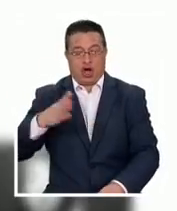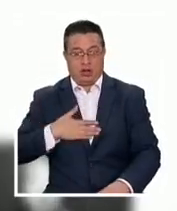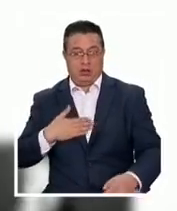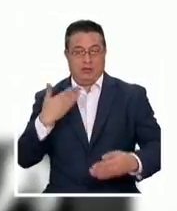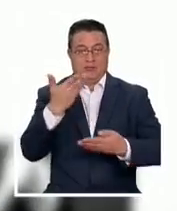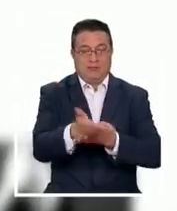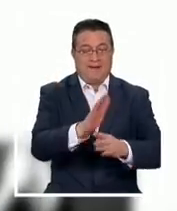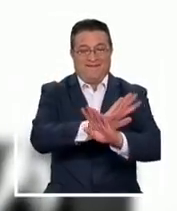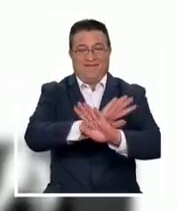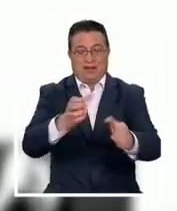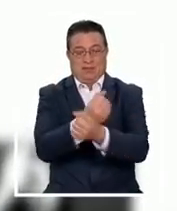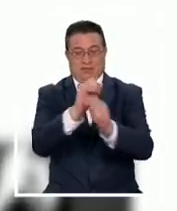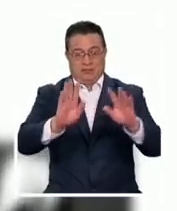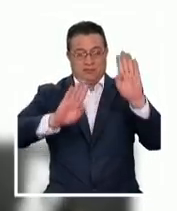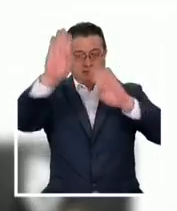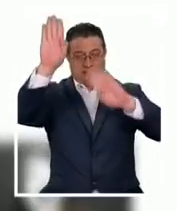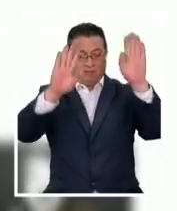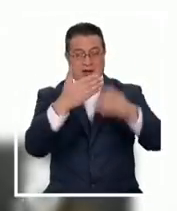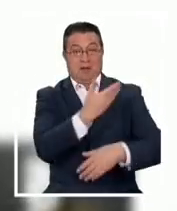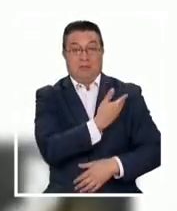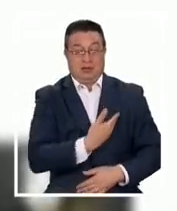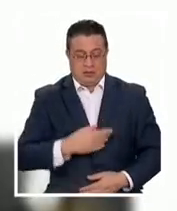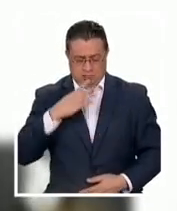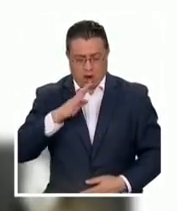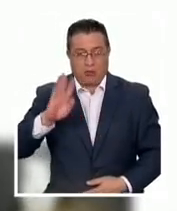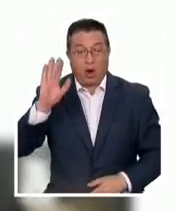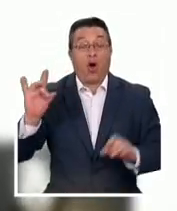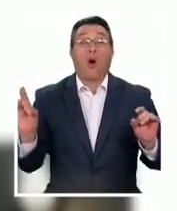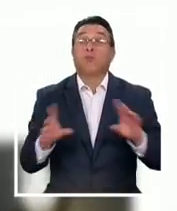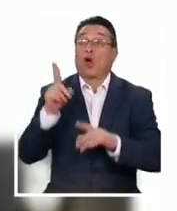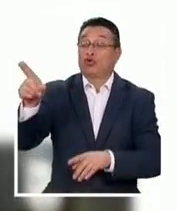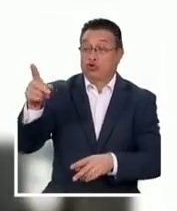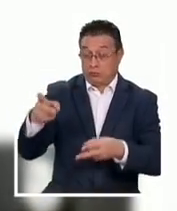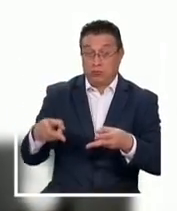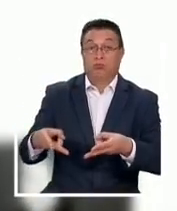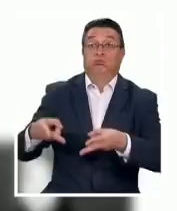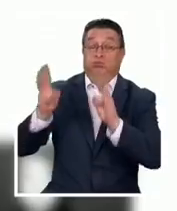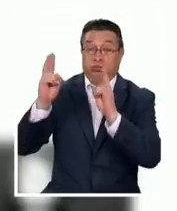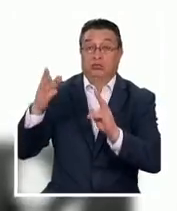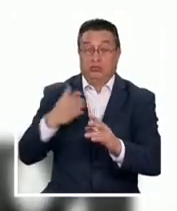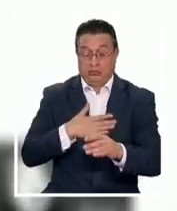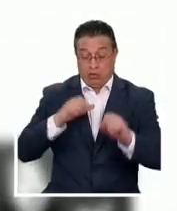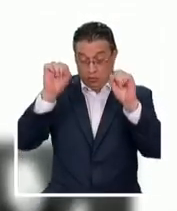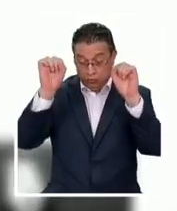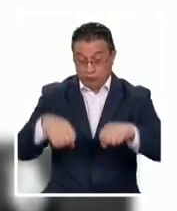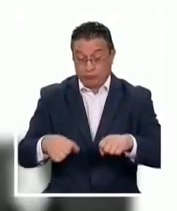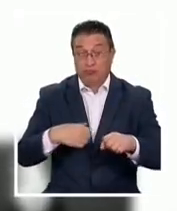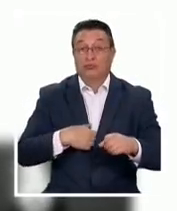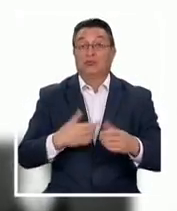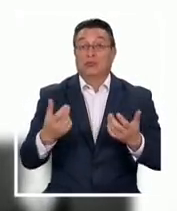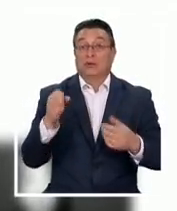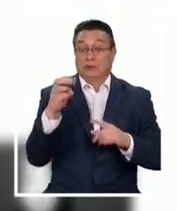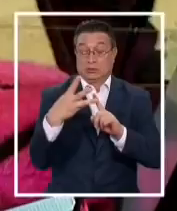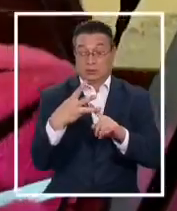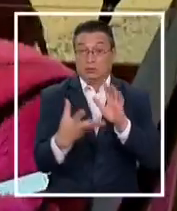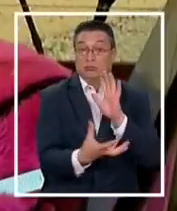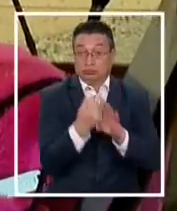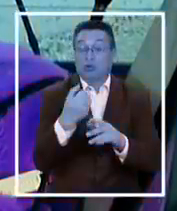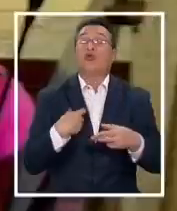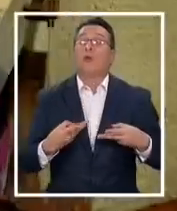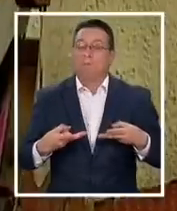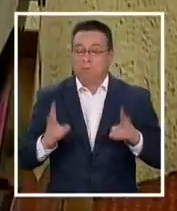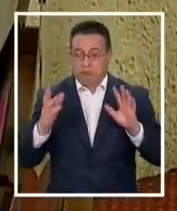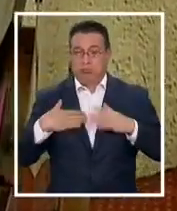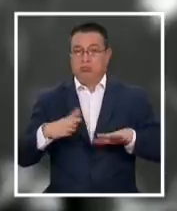votar mi candidatura presidencial si el Ejecutivo patrocina nuestro proyecto de tercer retiro? Me